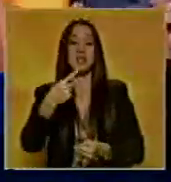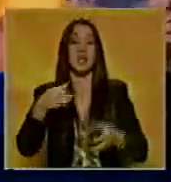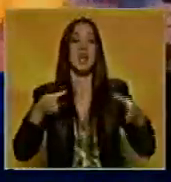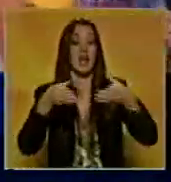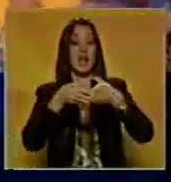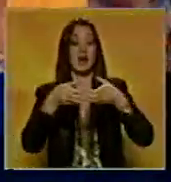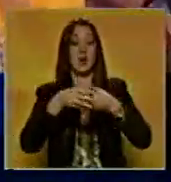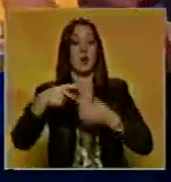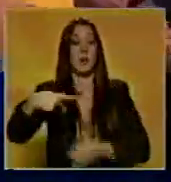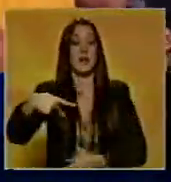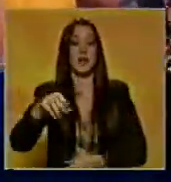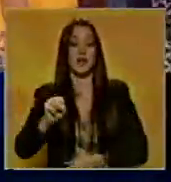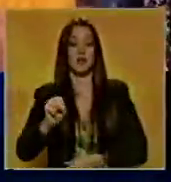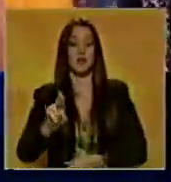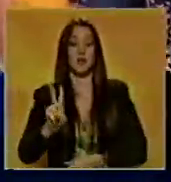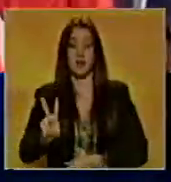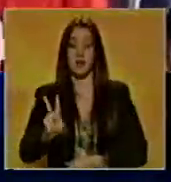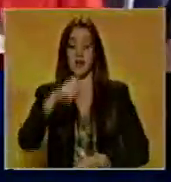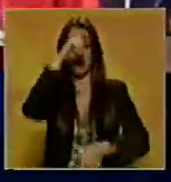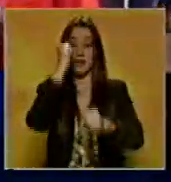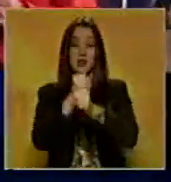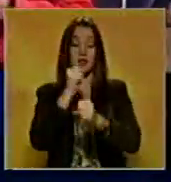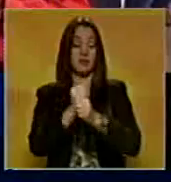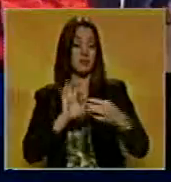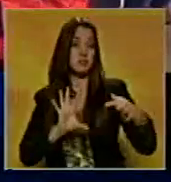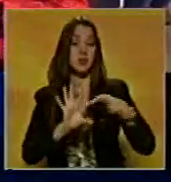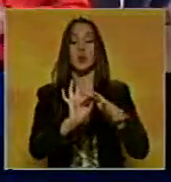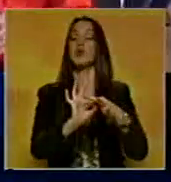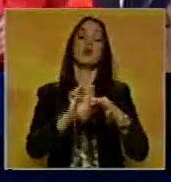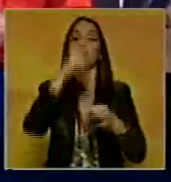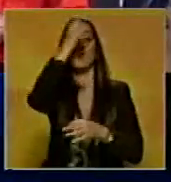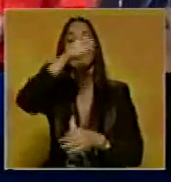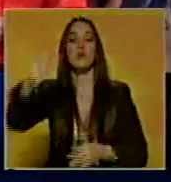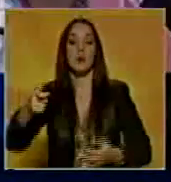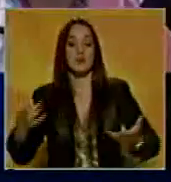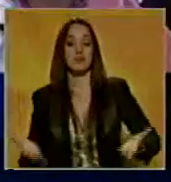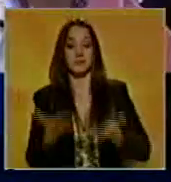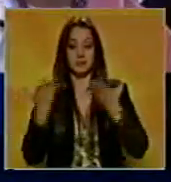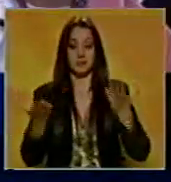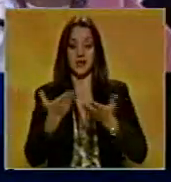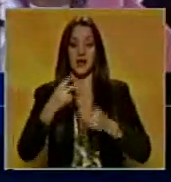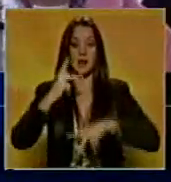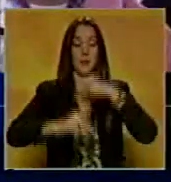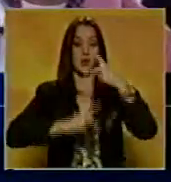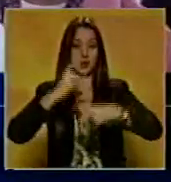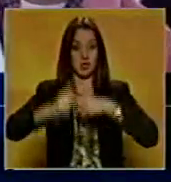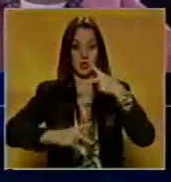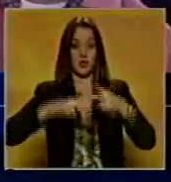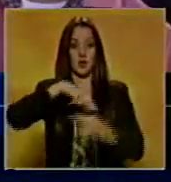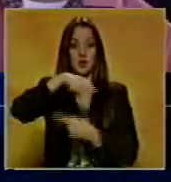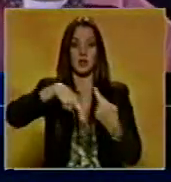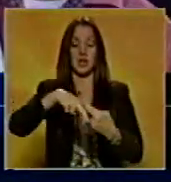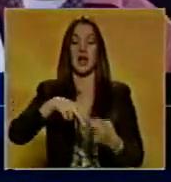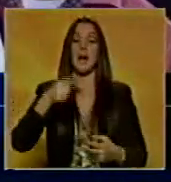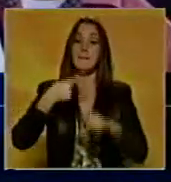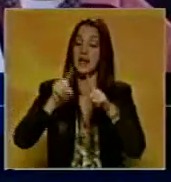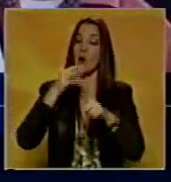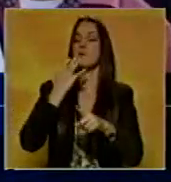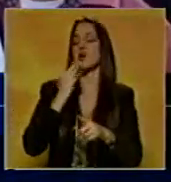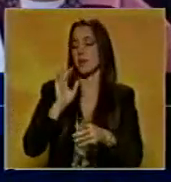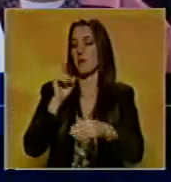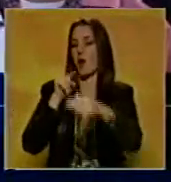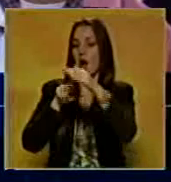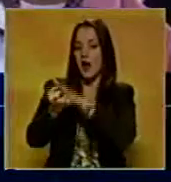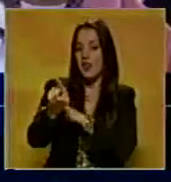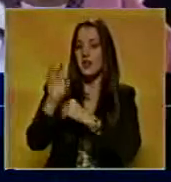oficialista trabajará directamente con el pueblo para reimpulsar el proceso revolucionario. Si allá no nos deja la ultraderecha, si no